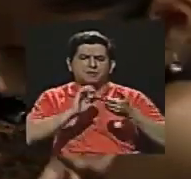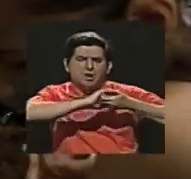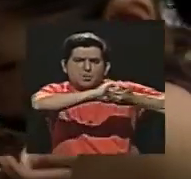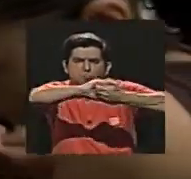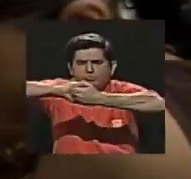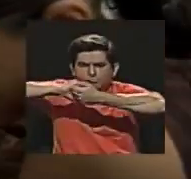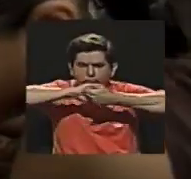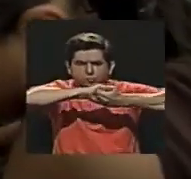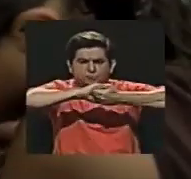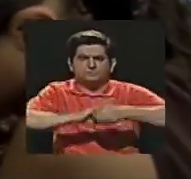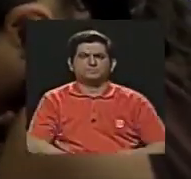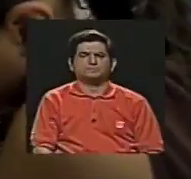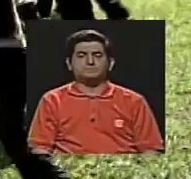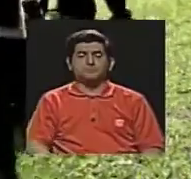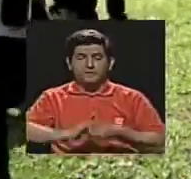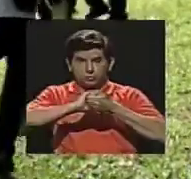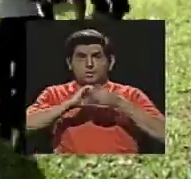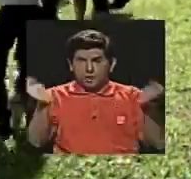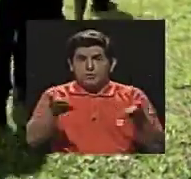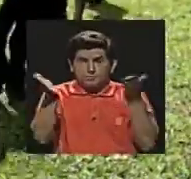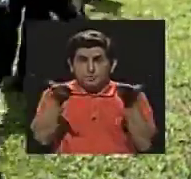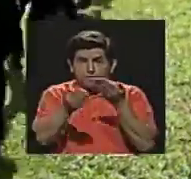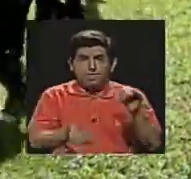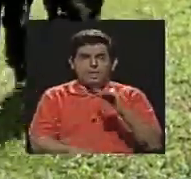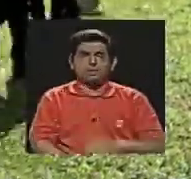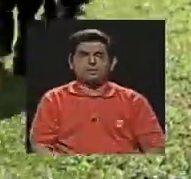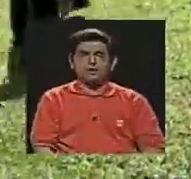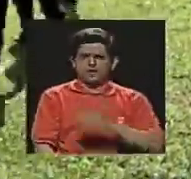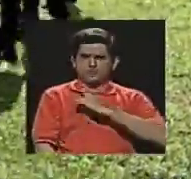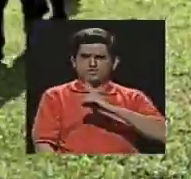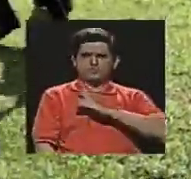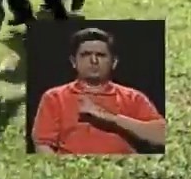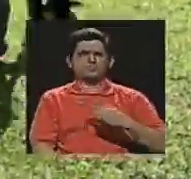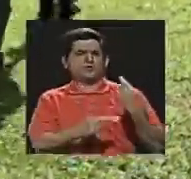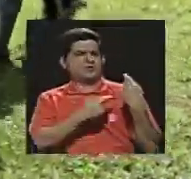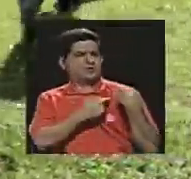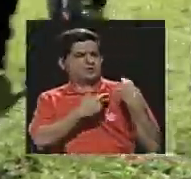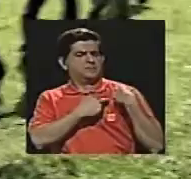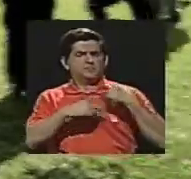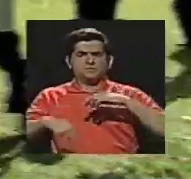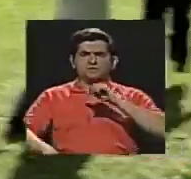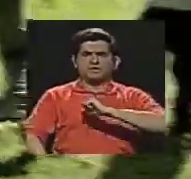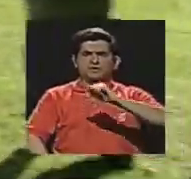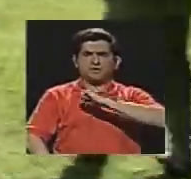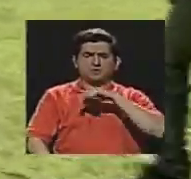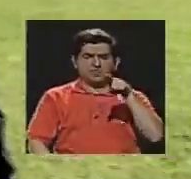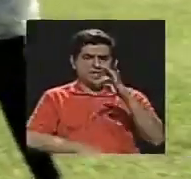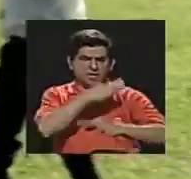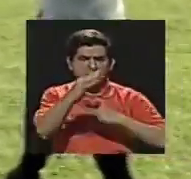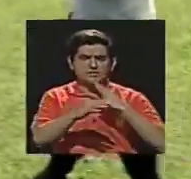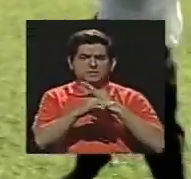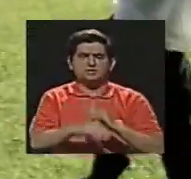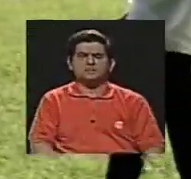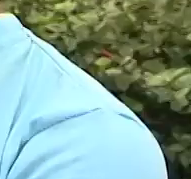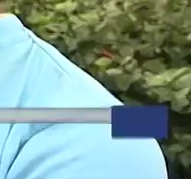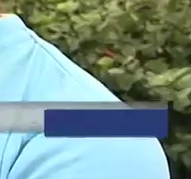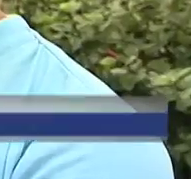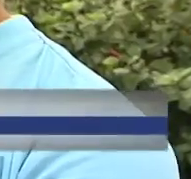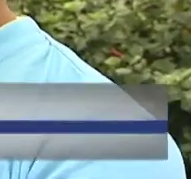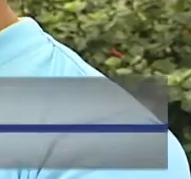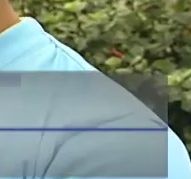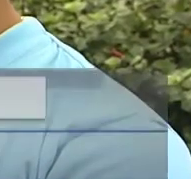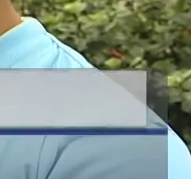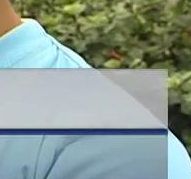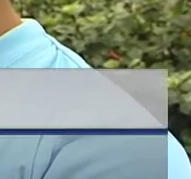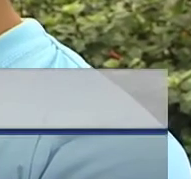informan más de las realidades y además se forman mejor para luego conseguir empleo o becas de estudios posteriores eh